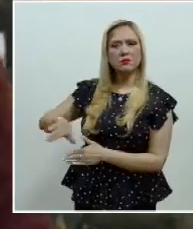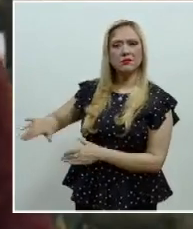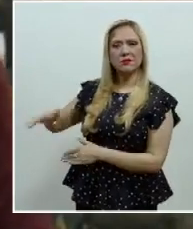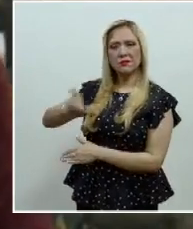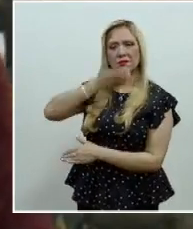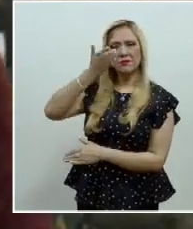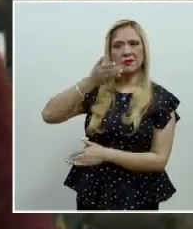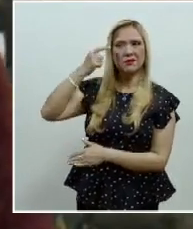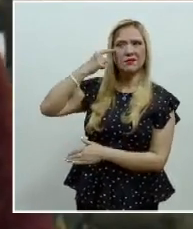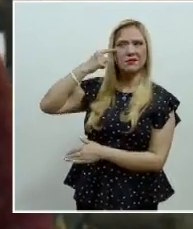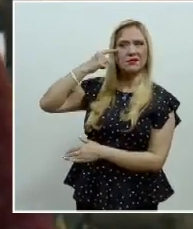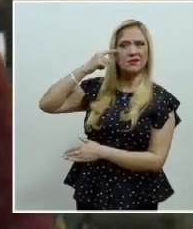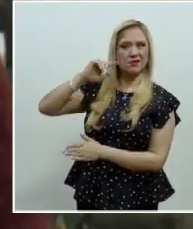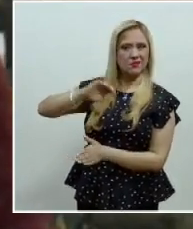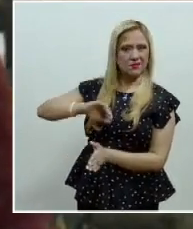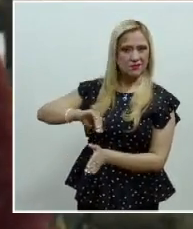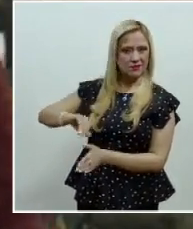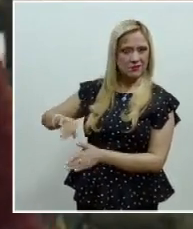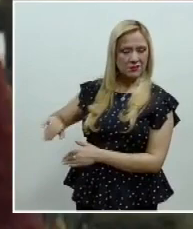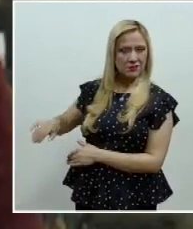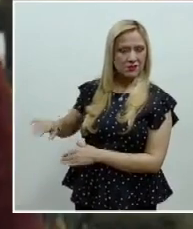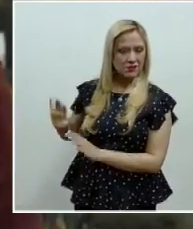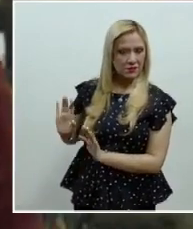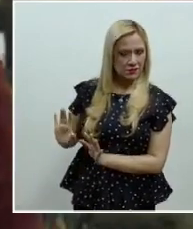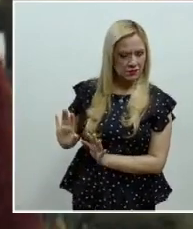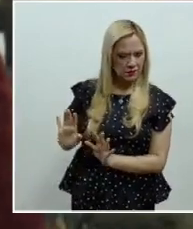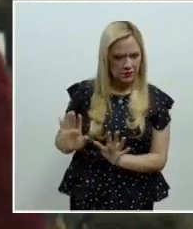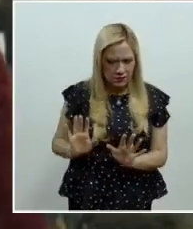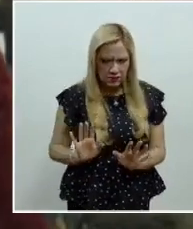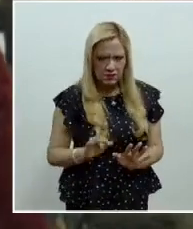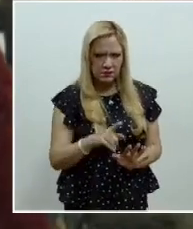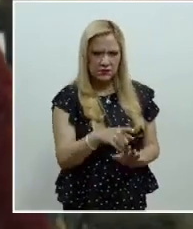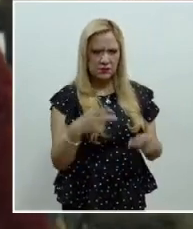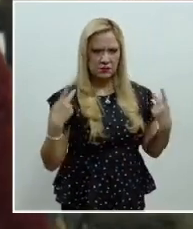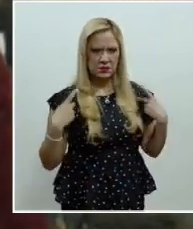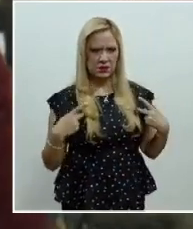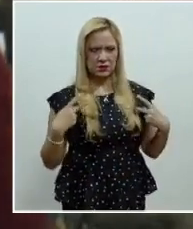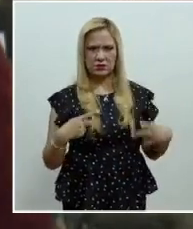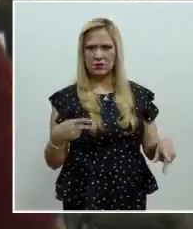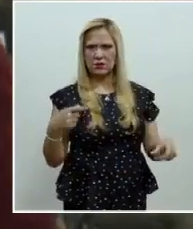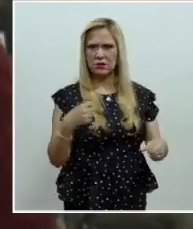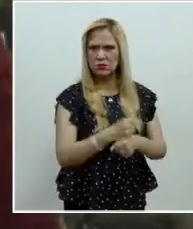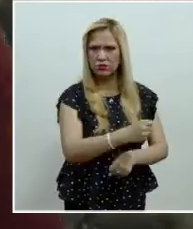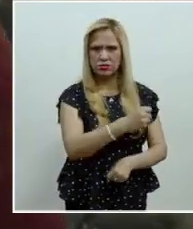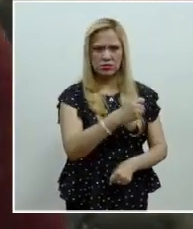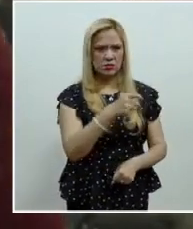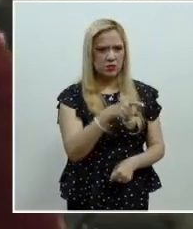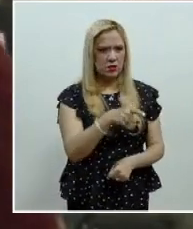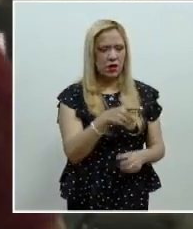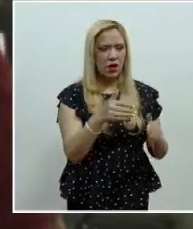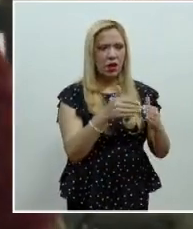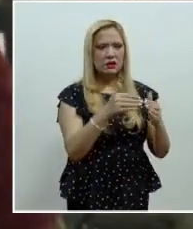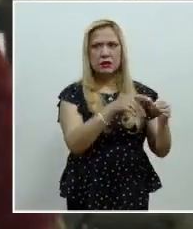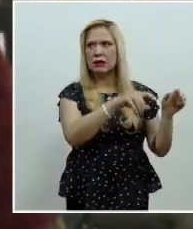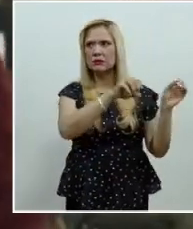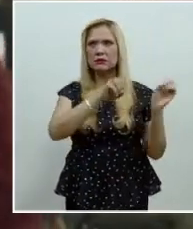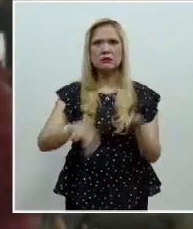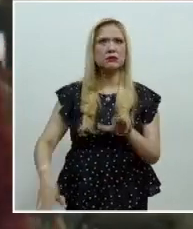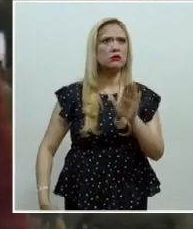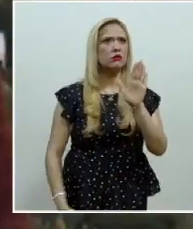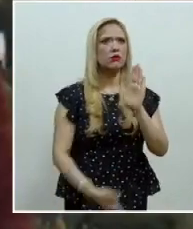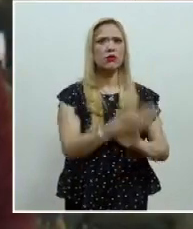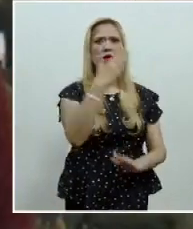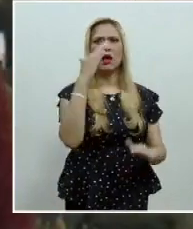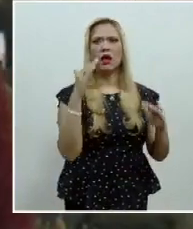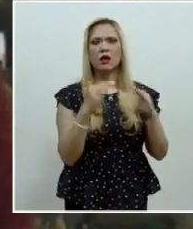invisibles que no alcanzan a ver y decir, bueno, por ejemplo, si la persona víctima de violencia, la mujer, dejó el domicilio conyugal, no